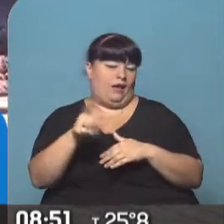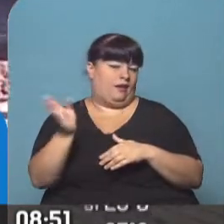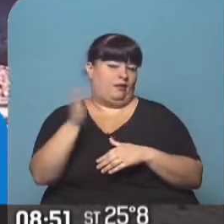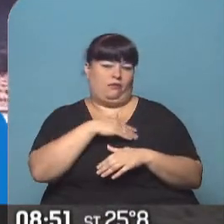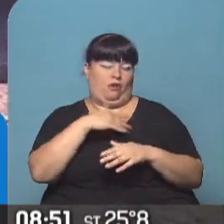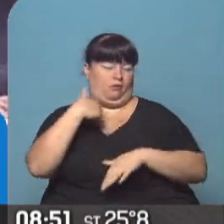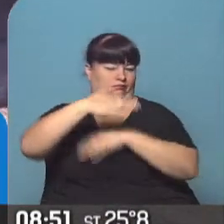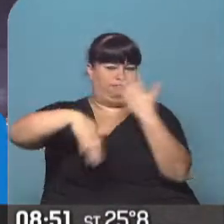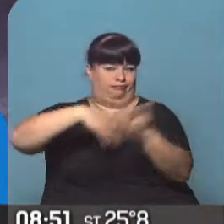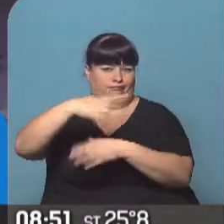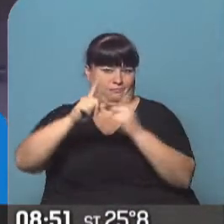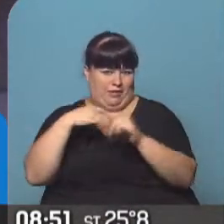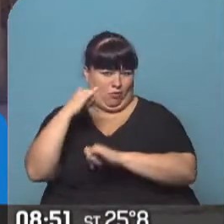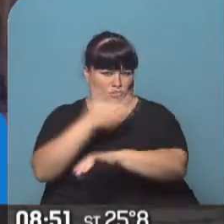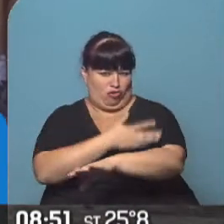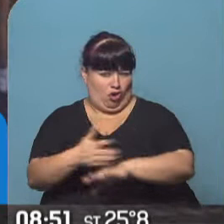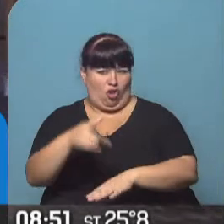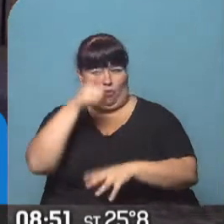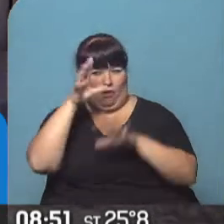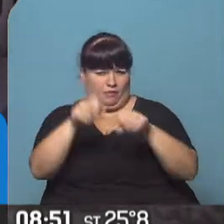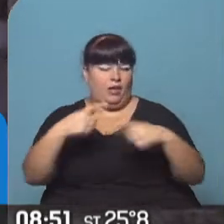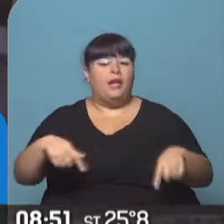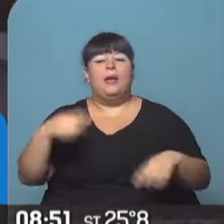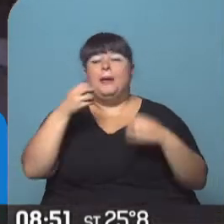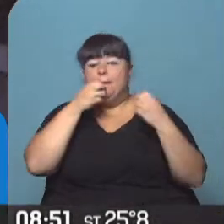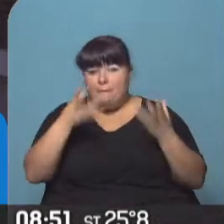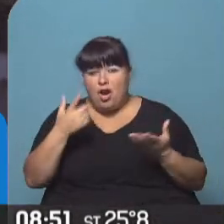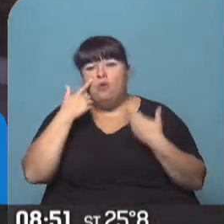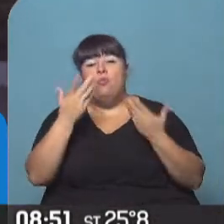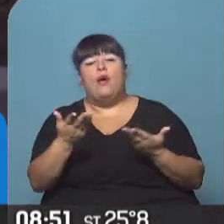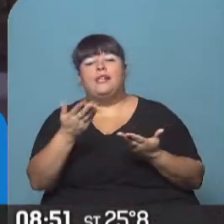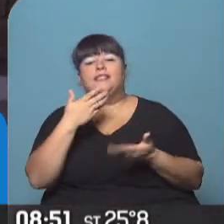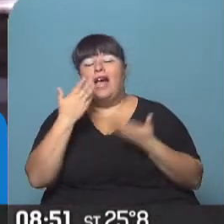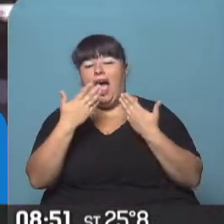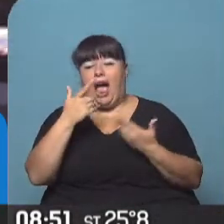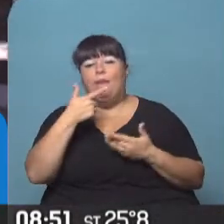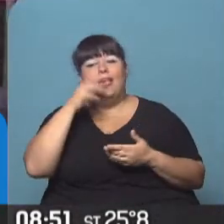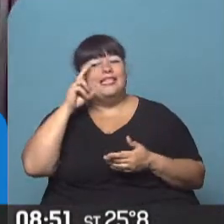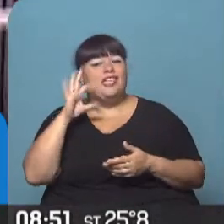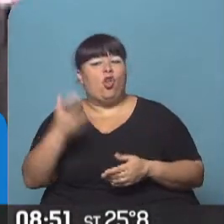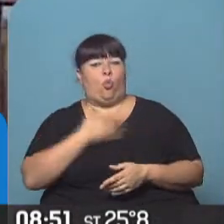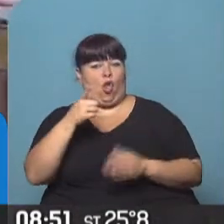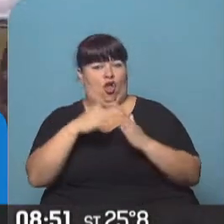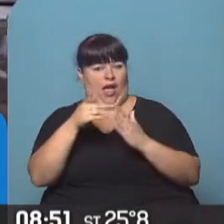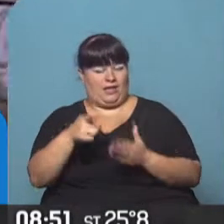el derrotero que acabo de relatarles. Pero mejor, compartamos el testimonio de Sergio, el dueño de